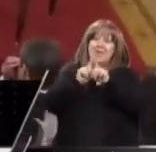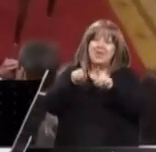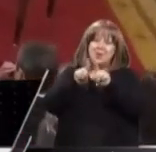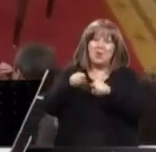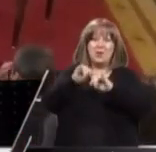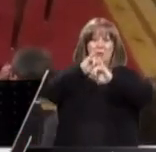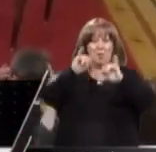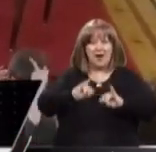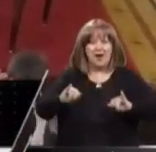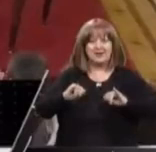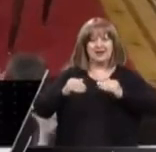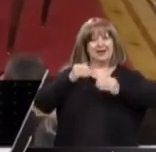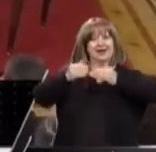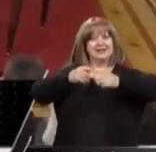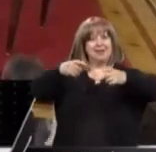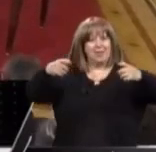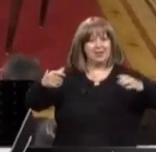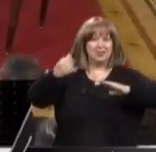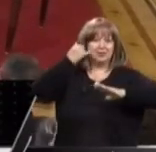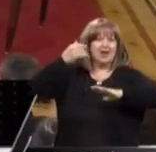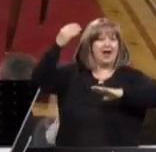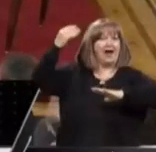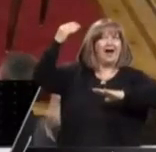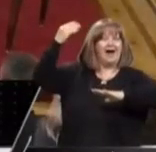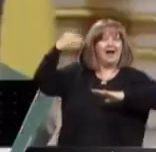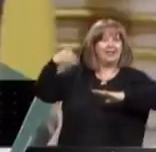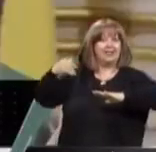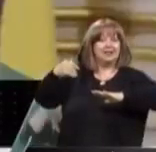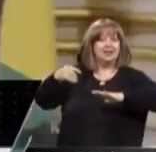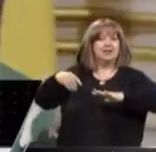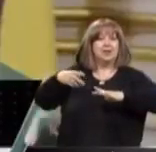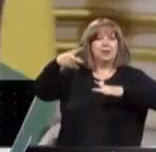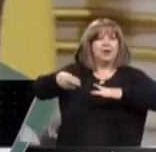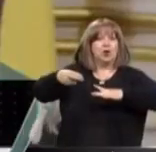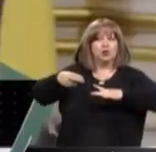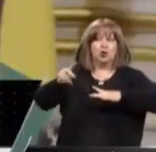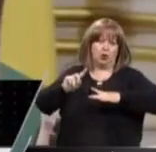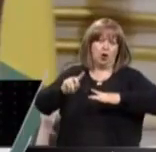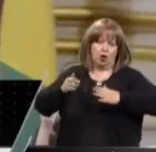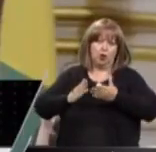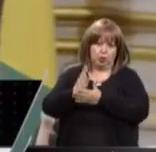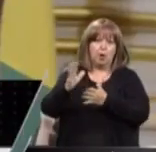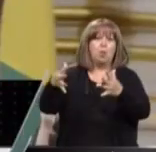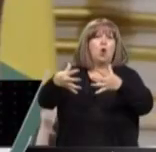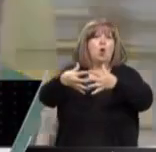de paz, de crecimiento, que teníamos para relanzar nuestras relaciones.